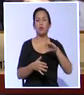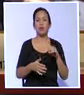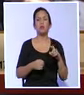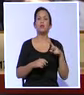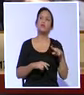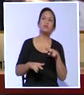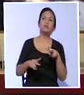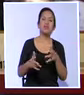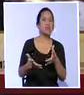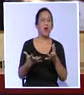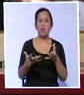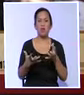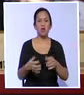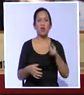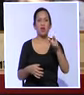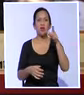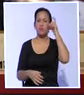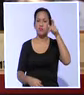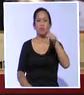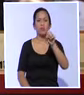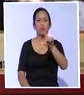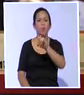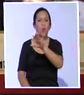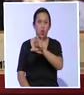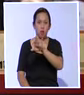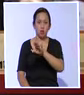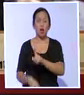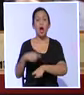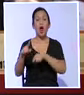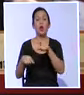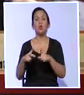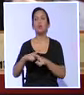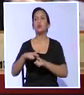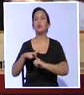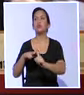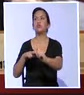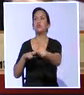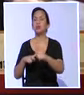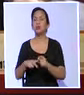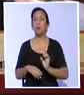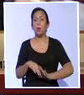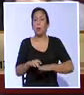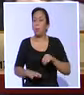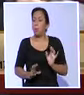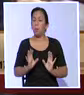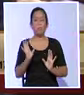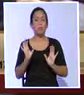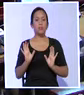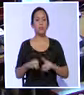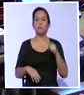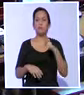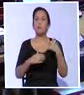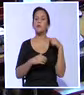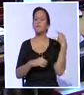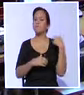popular eso deben tenerlo claro que quieres argüir leguleyadas para evadir responsabilidades